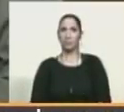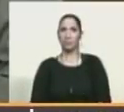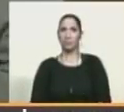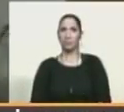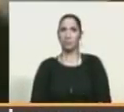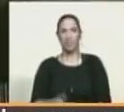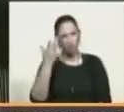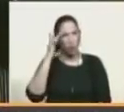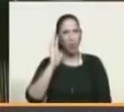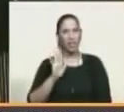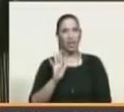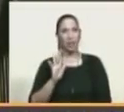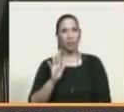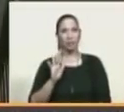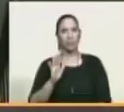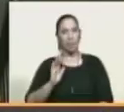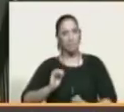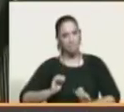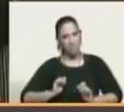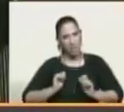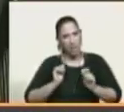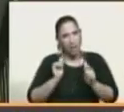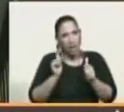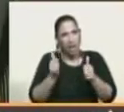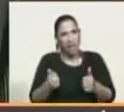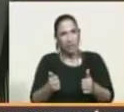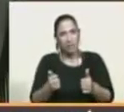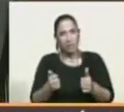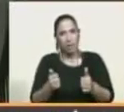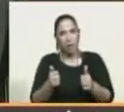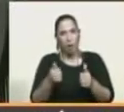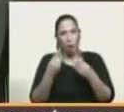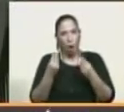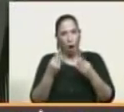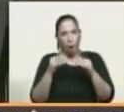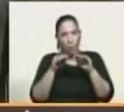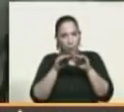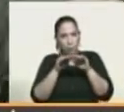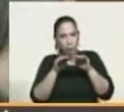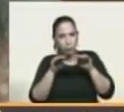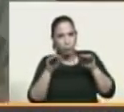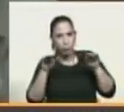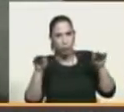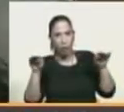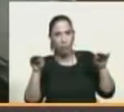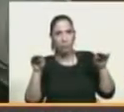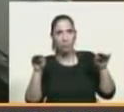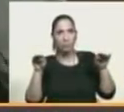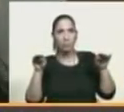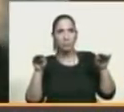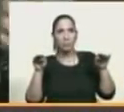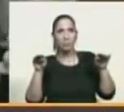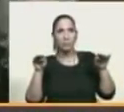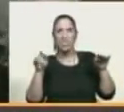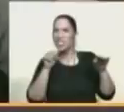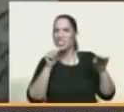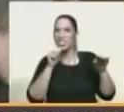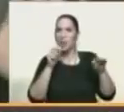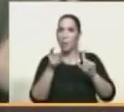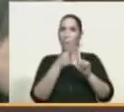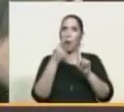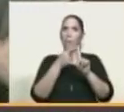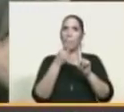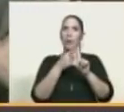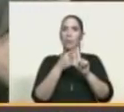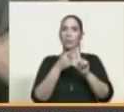Yo creo que comienza a aplanarse eso, y los privilegiados comienzan a ser